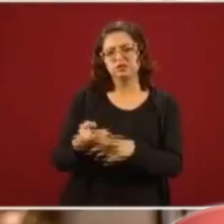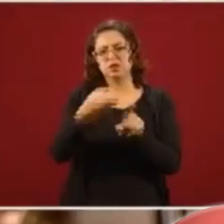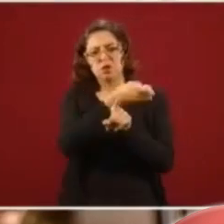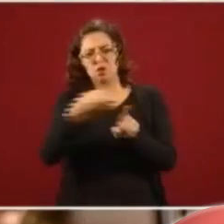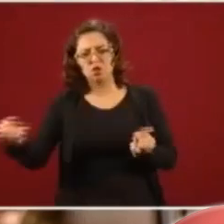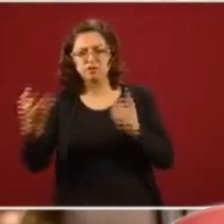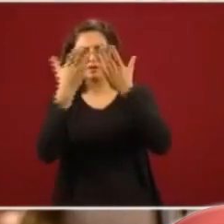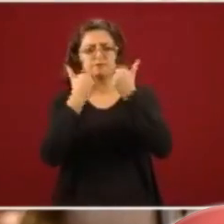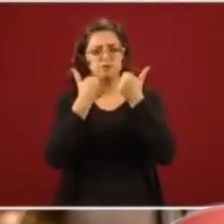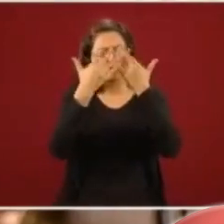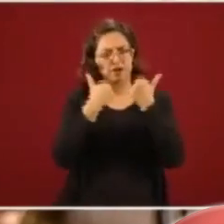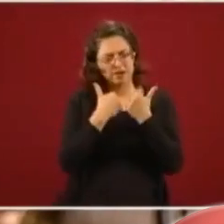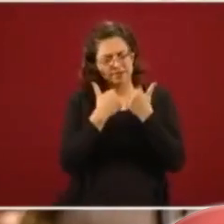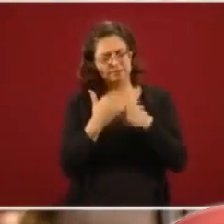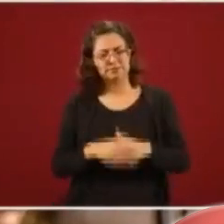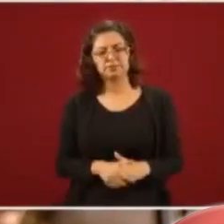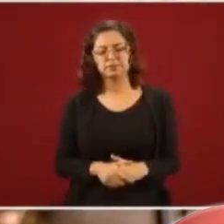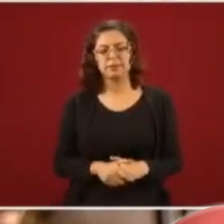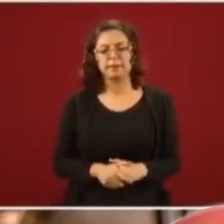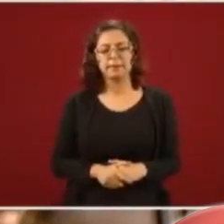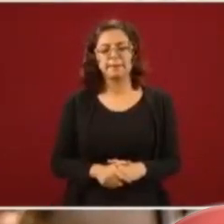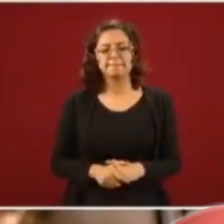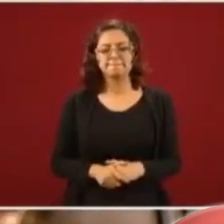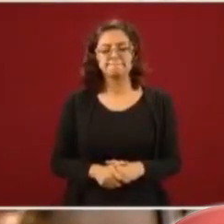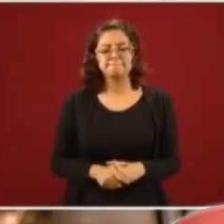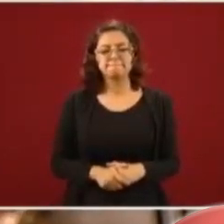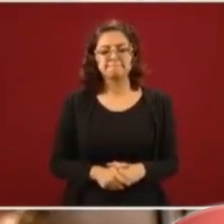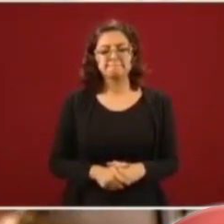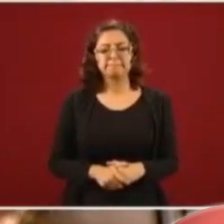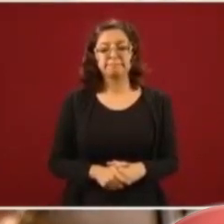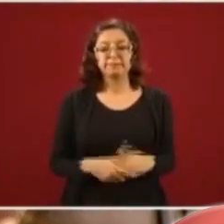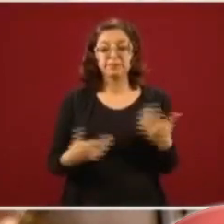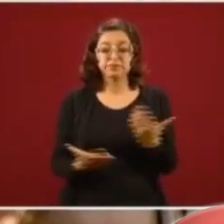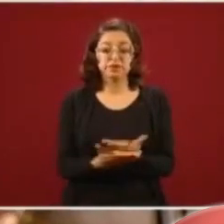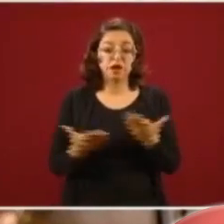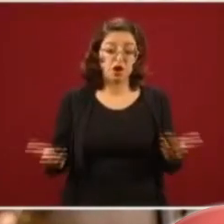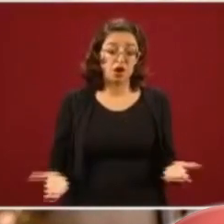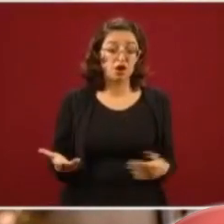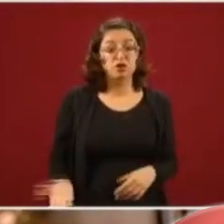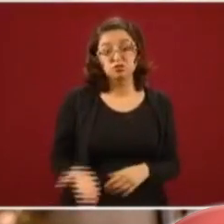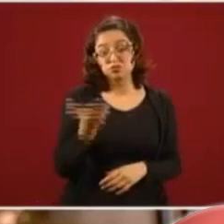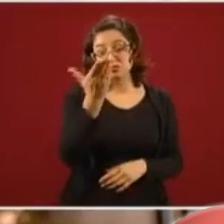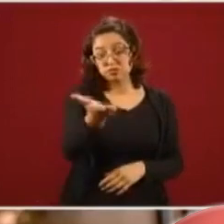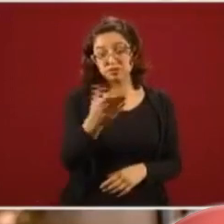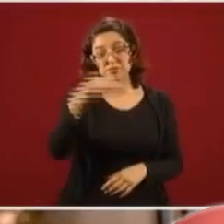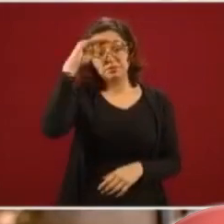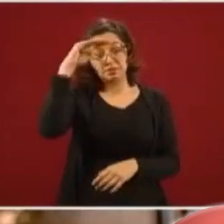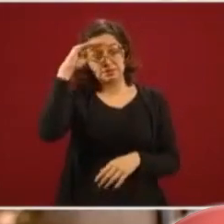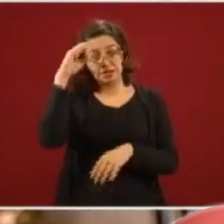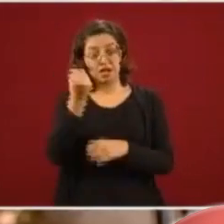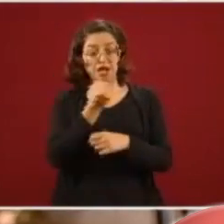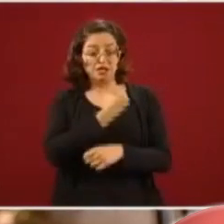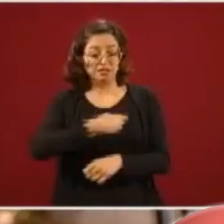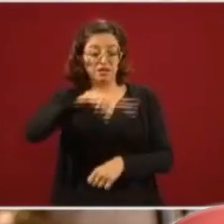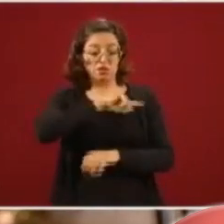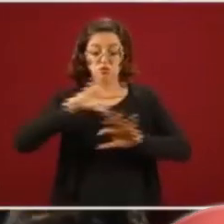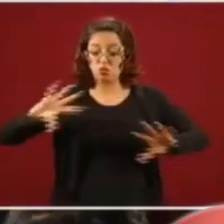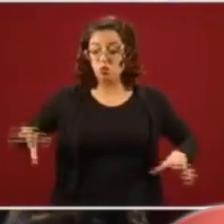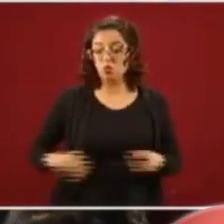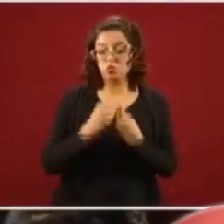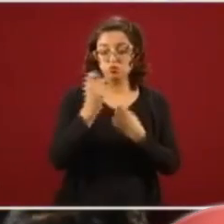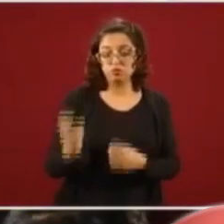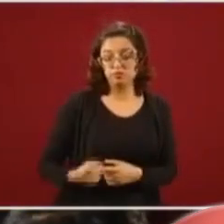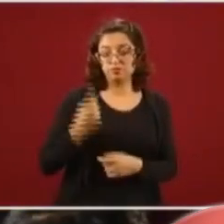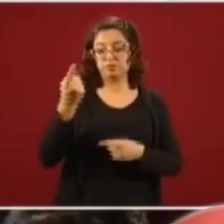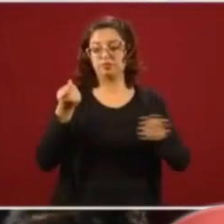en los estados. Nos dice usted que al centralizar la salud, estos problemas se van a disminuir. Pero lo que hemos visto